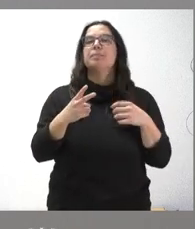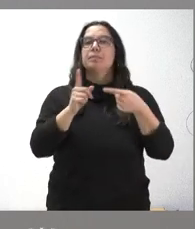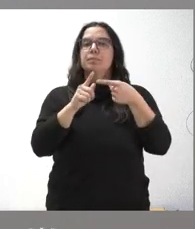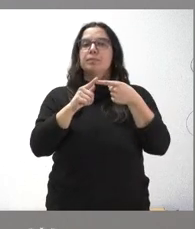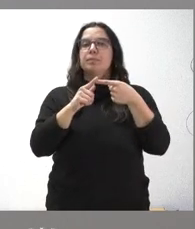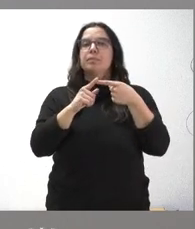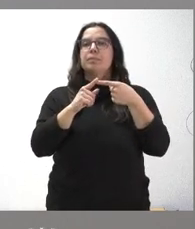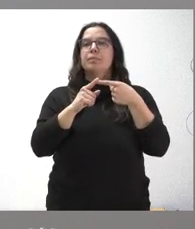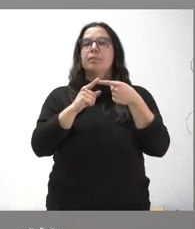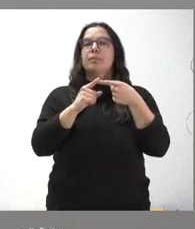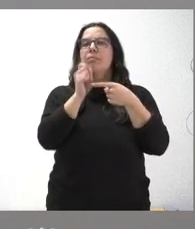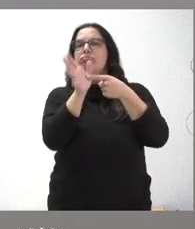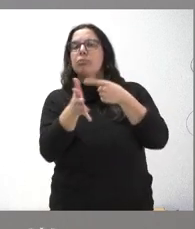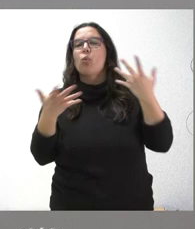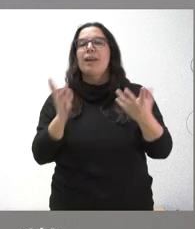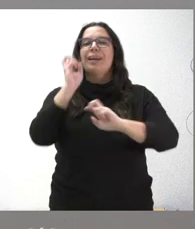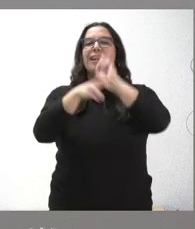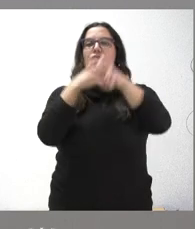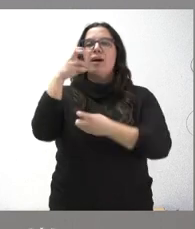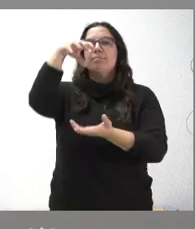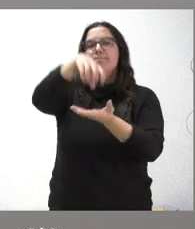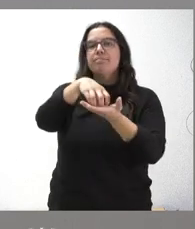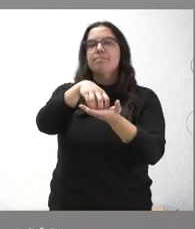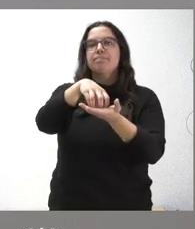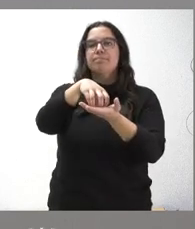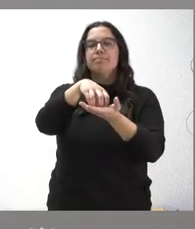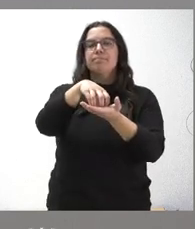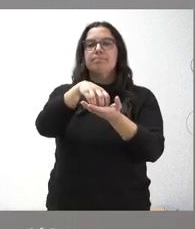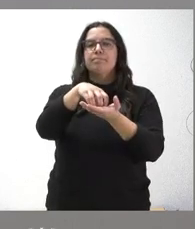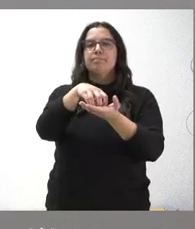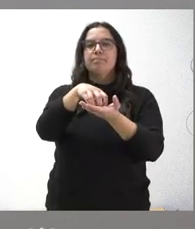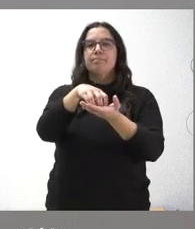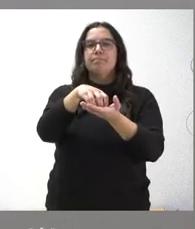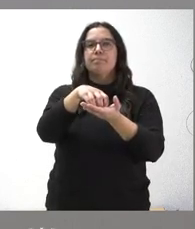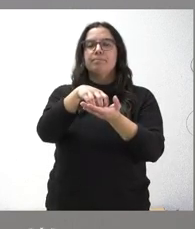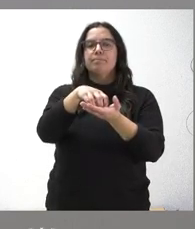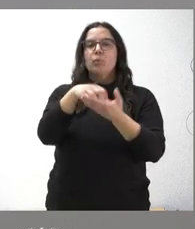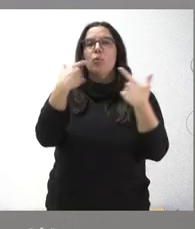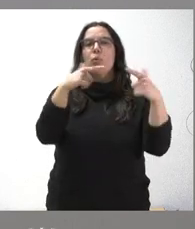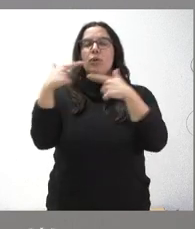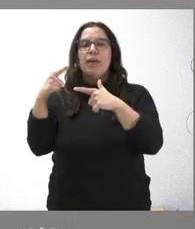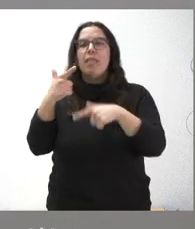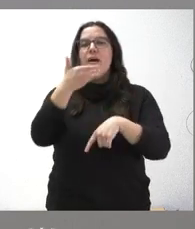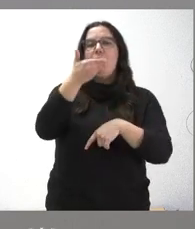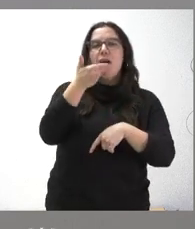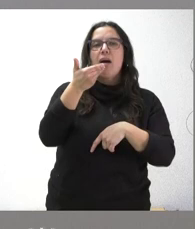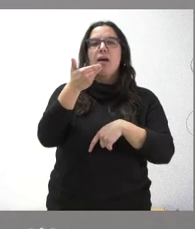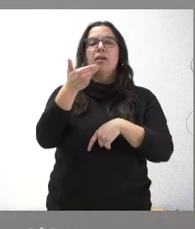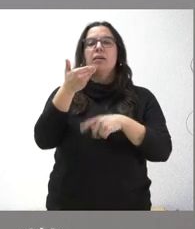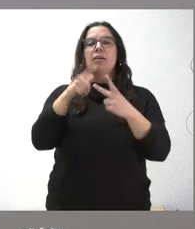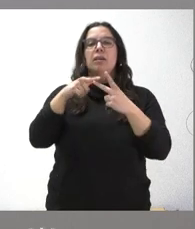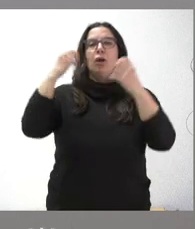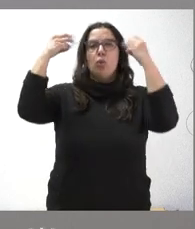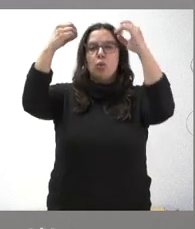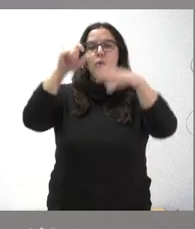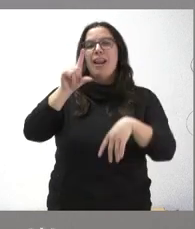incluye la renovación de las instalaciones las unidades de climatización y calefacción las luminarias